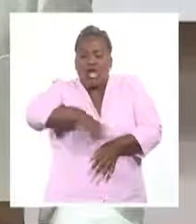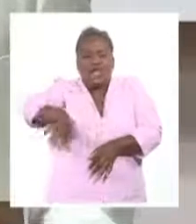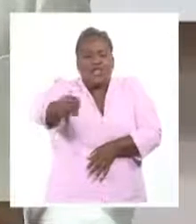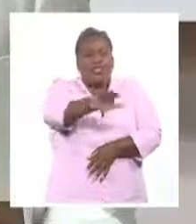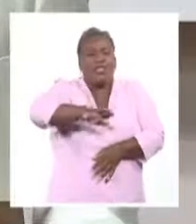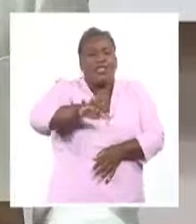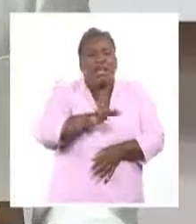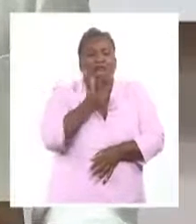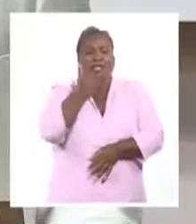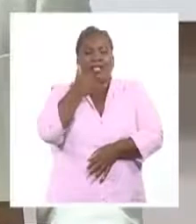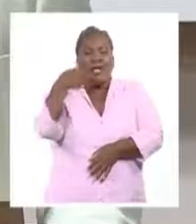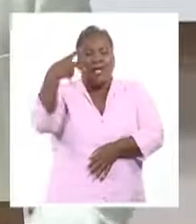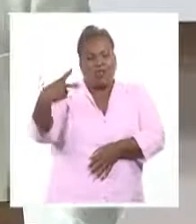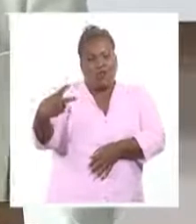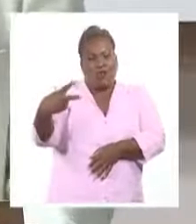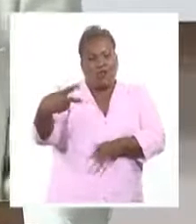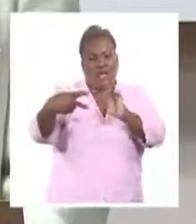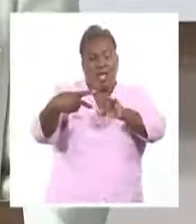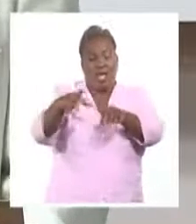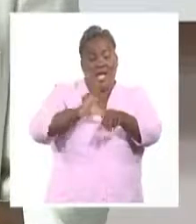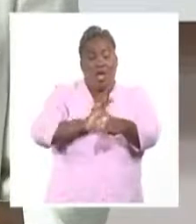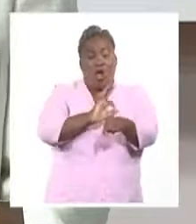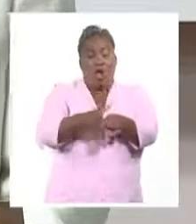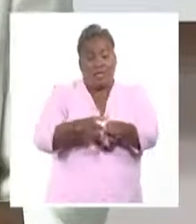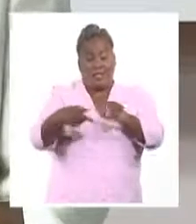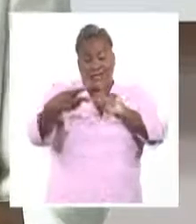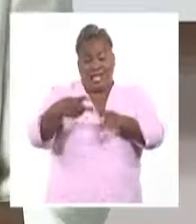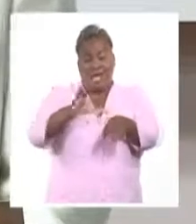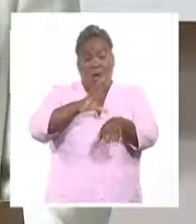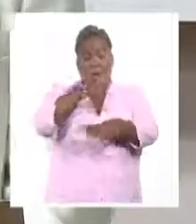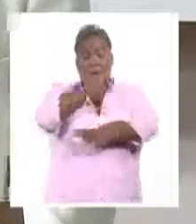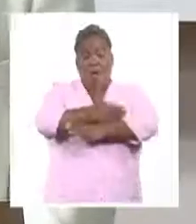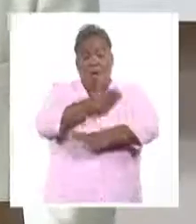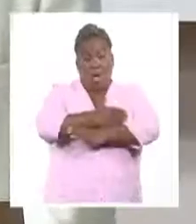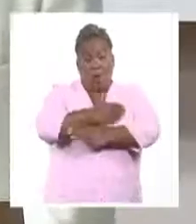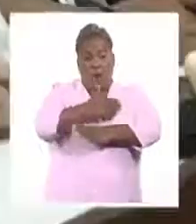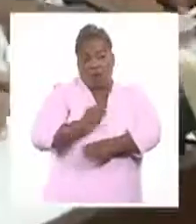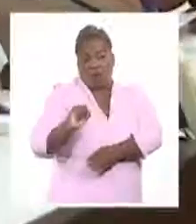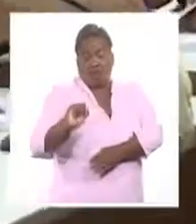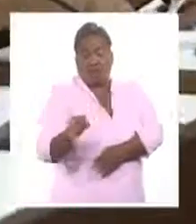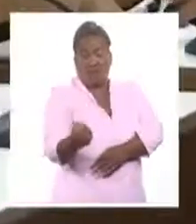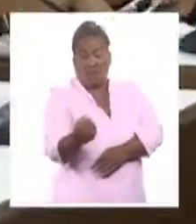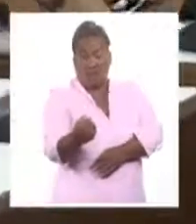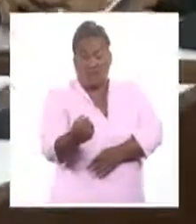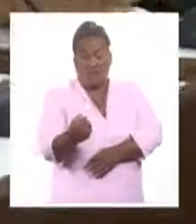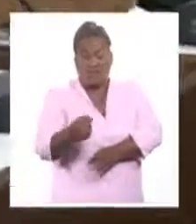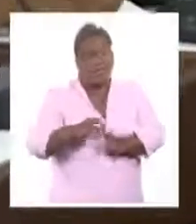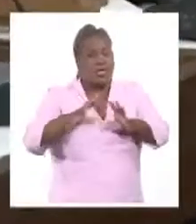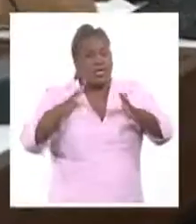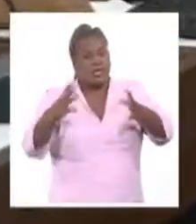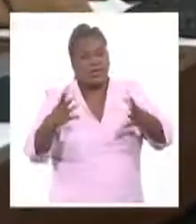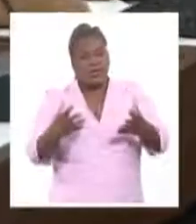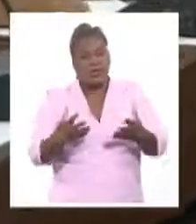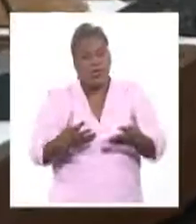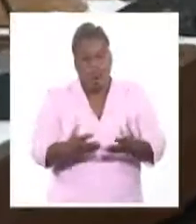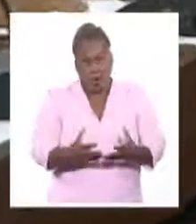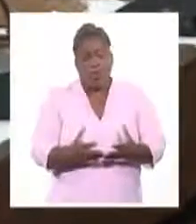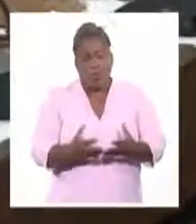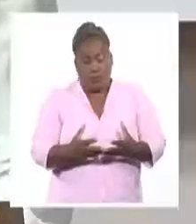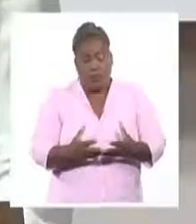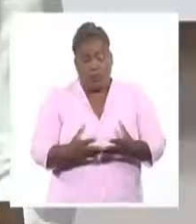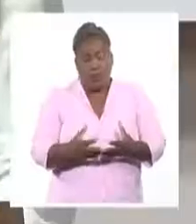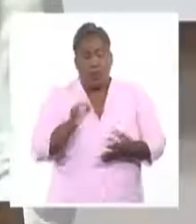2 pandemias, la COVID y el bloqueo, pero el bloqueo recrudecido. Y todo ello, a pesar de que ha sido también